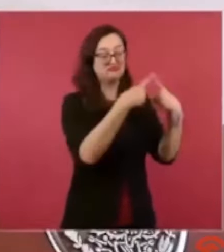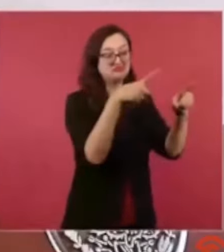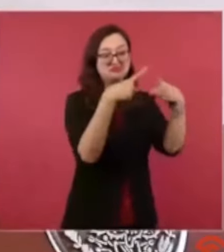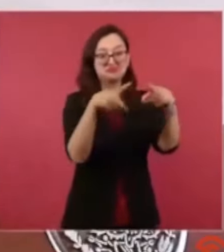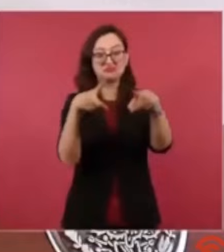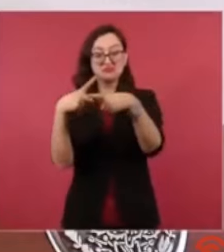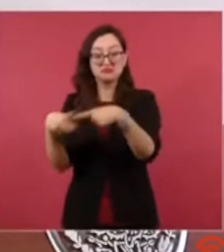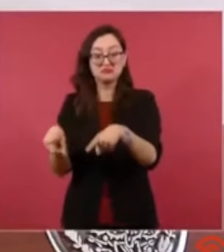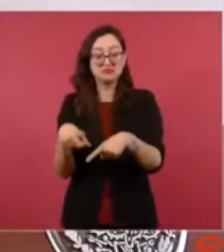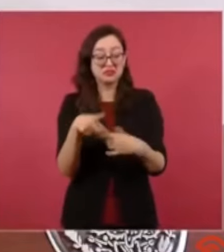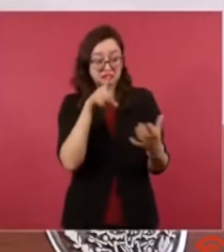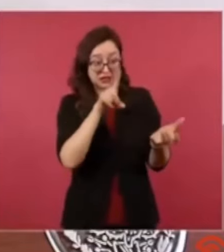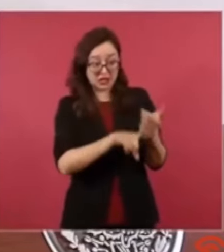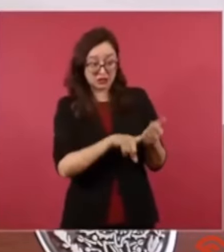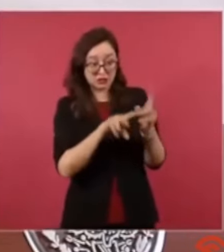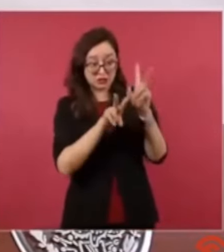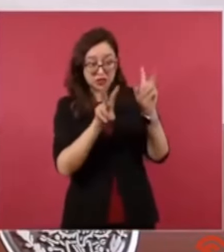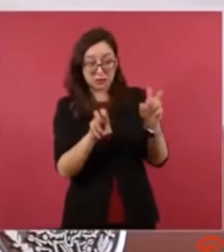no